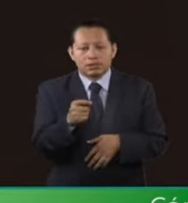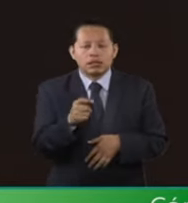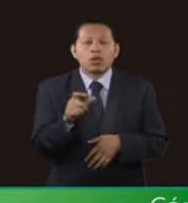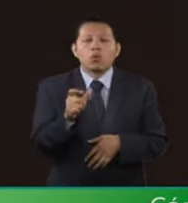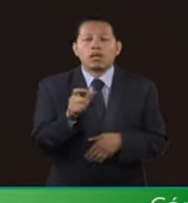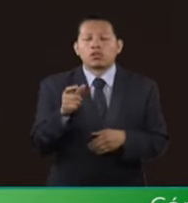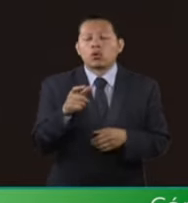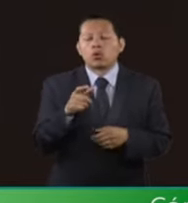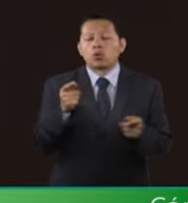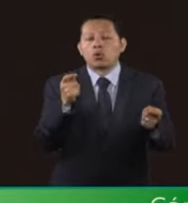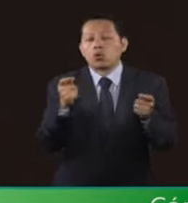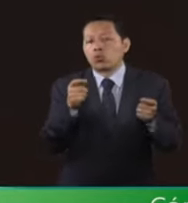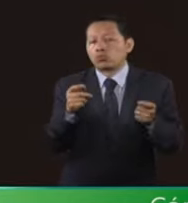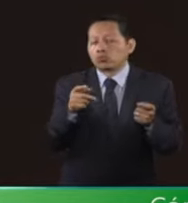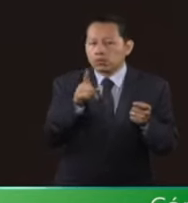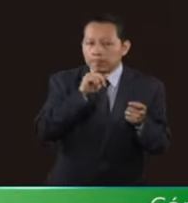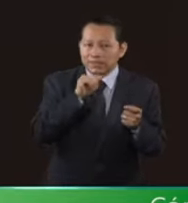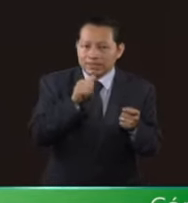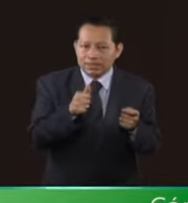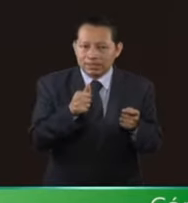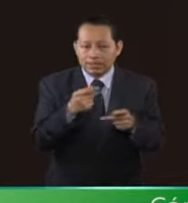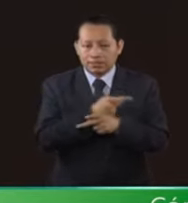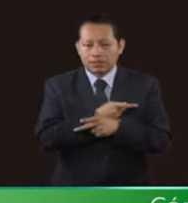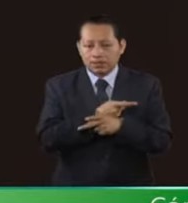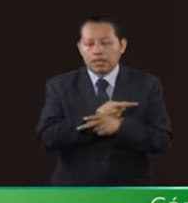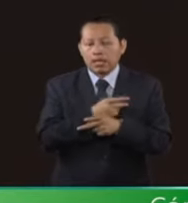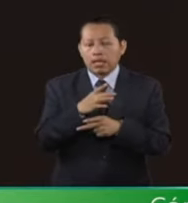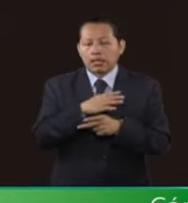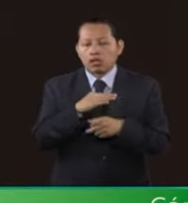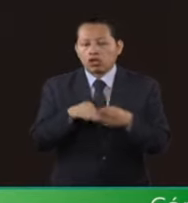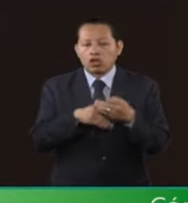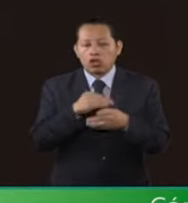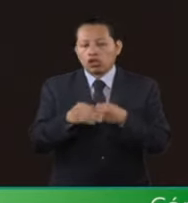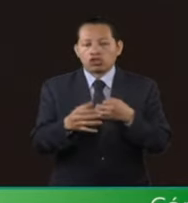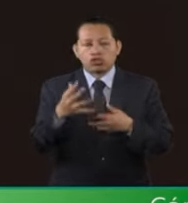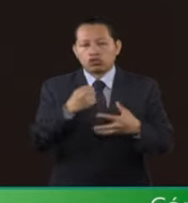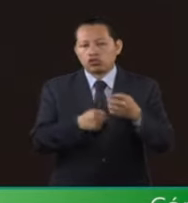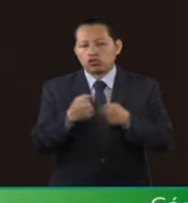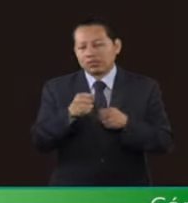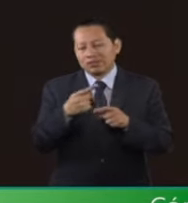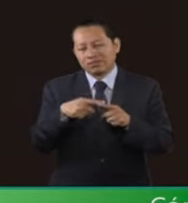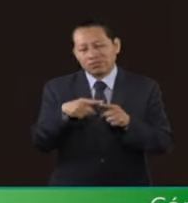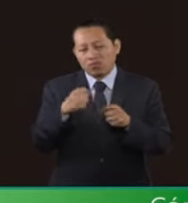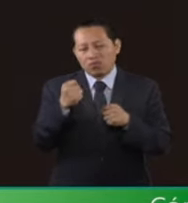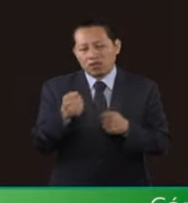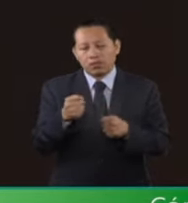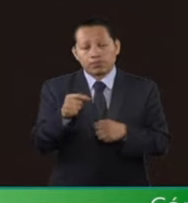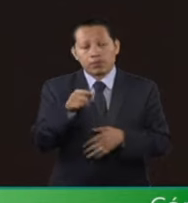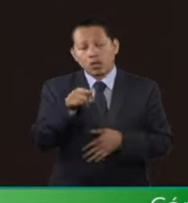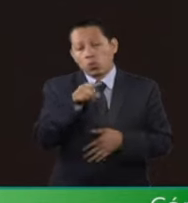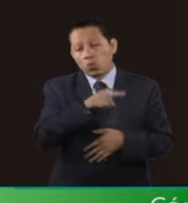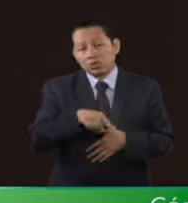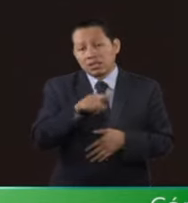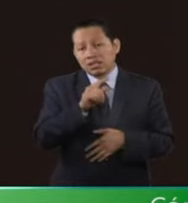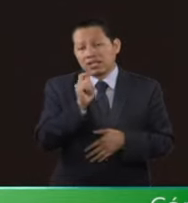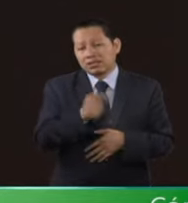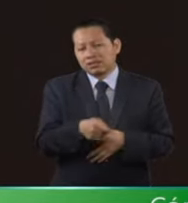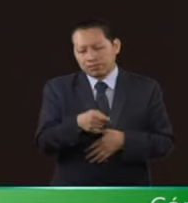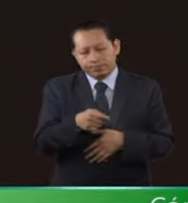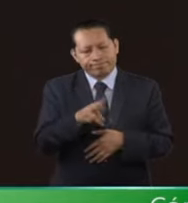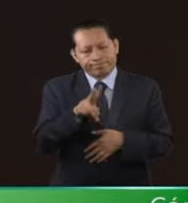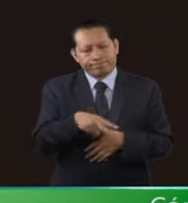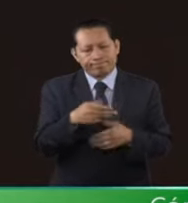se controla ni se mesura, nos devora a todos y a todas. Son ustedes una versión moderna